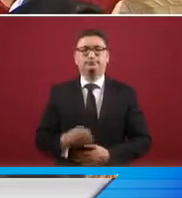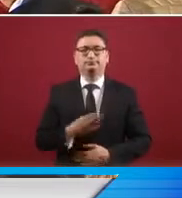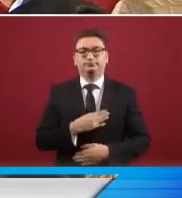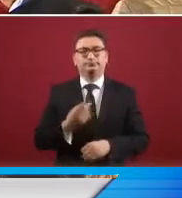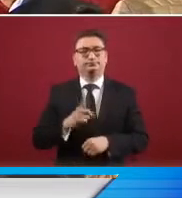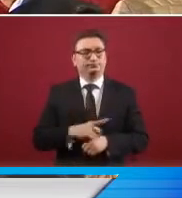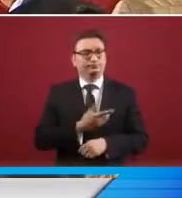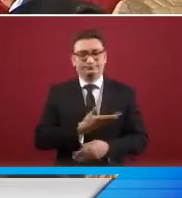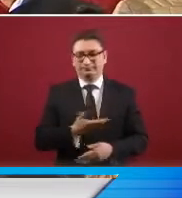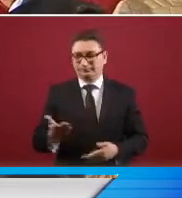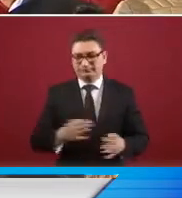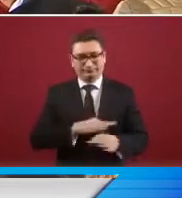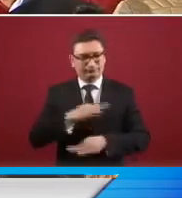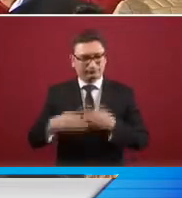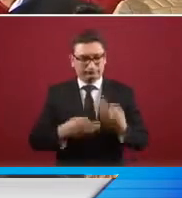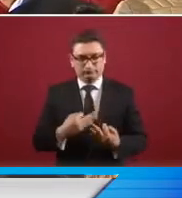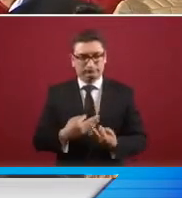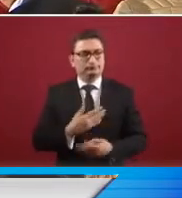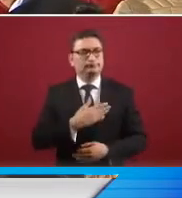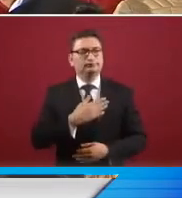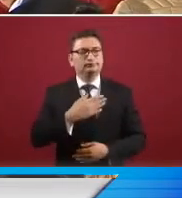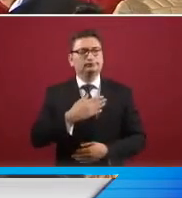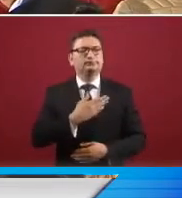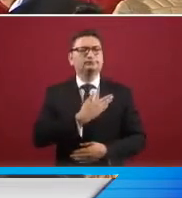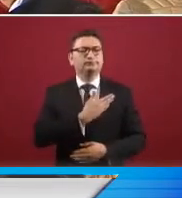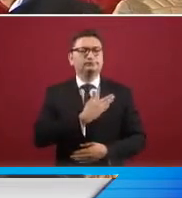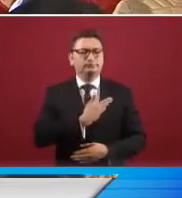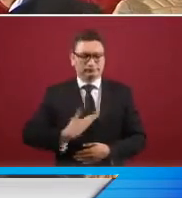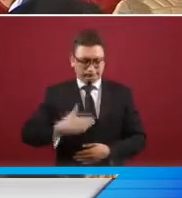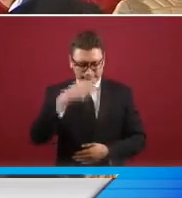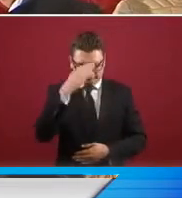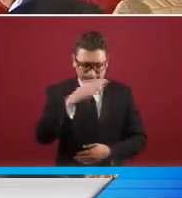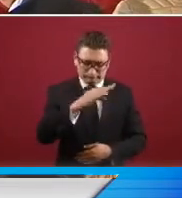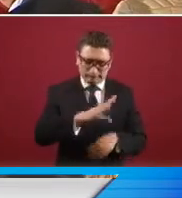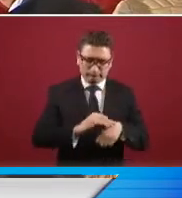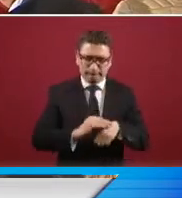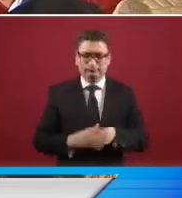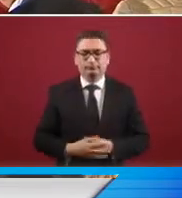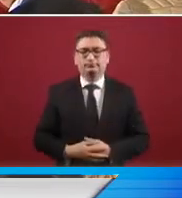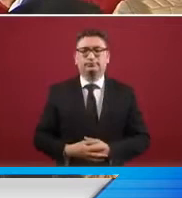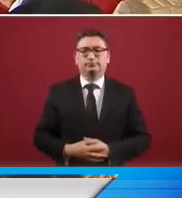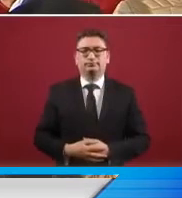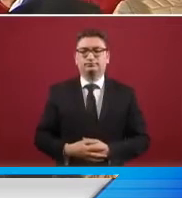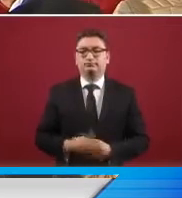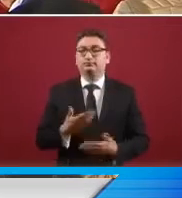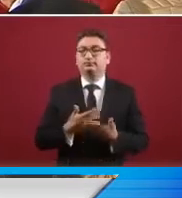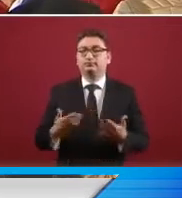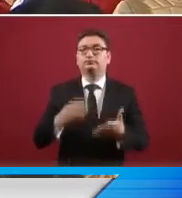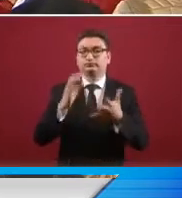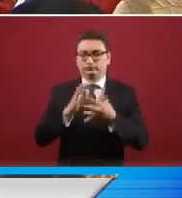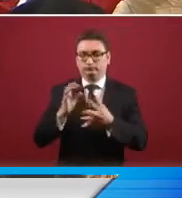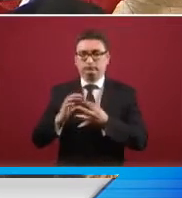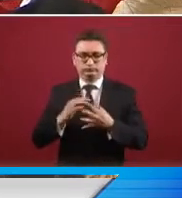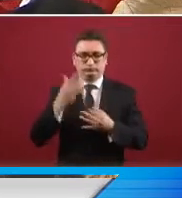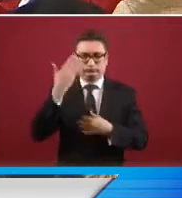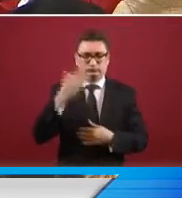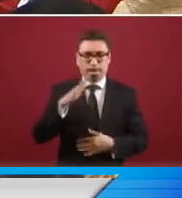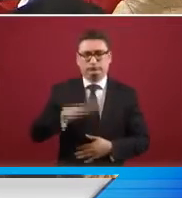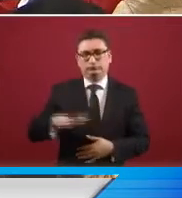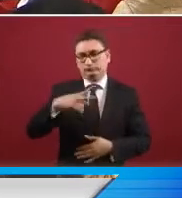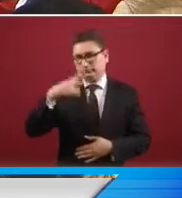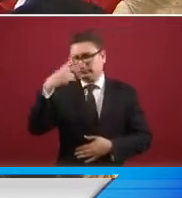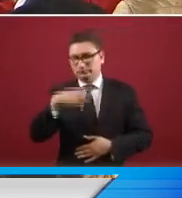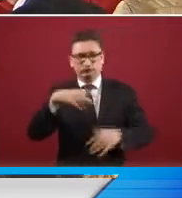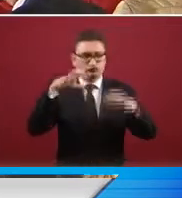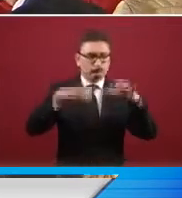Protocolo de actuación. 2019 es un año en el que ha llovido por debajo del promedio. Existe una condición de sequía moderada. Para asegurar